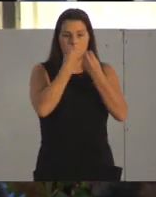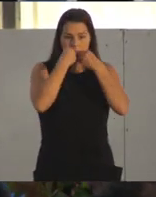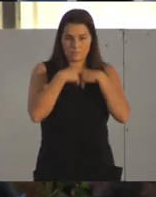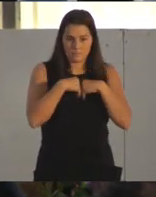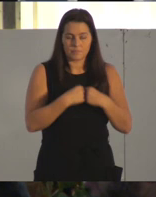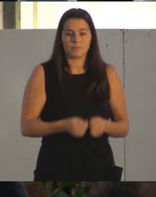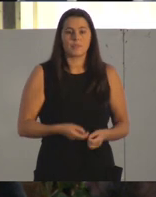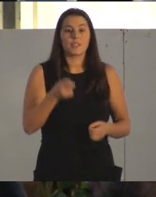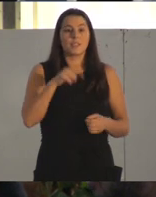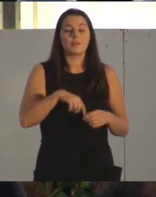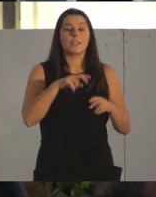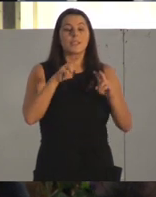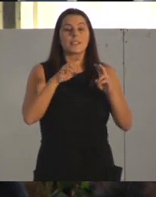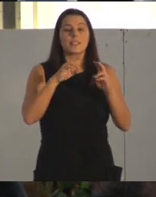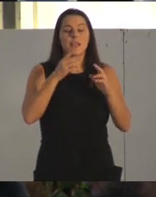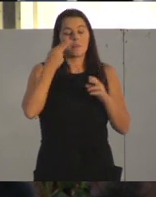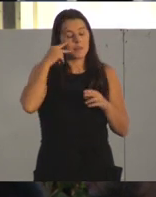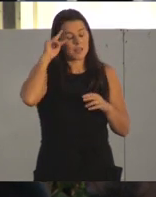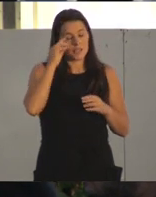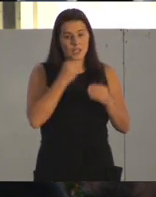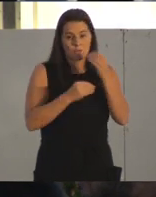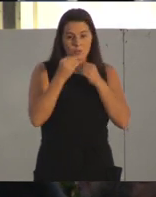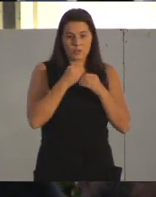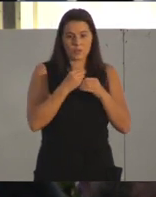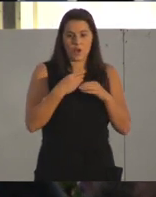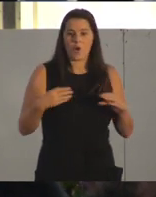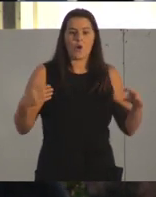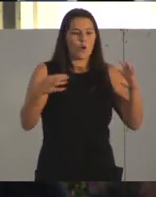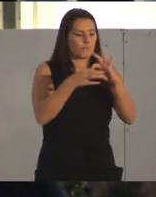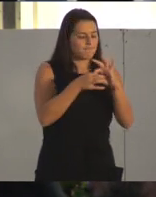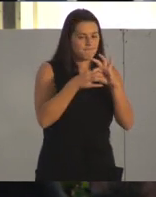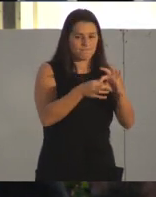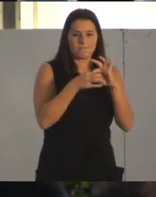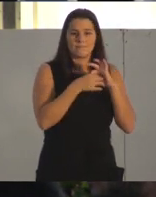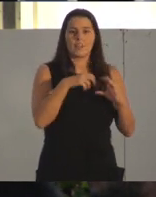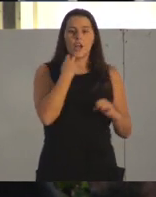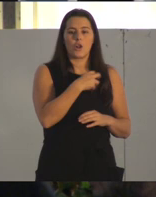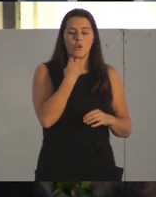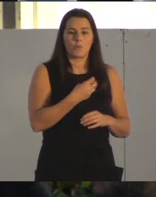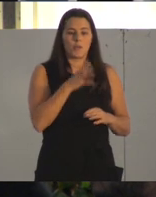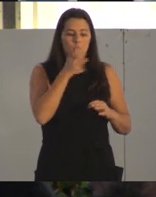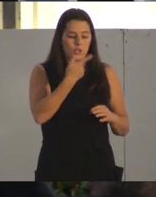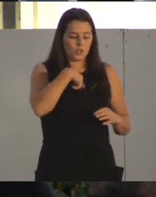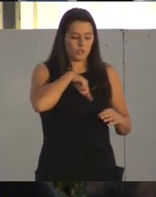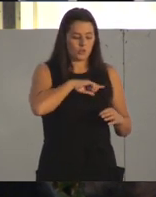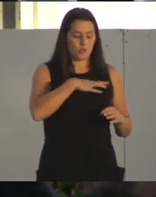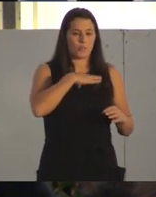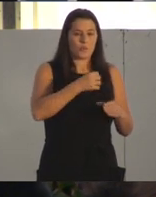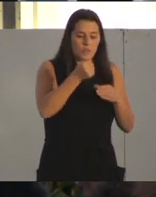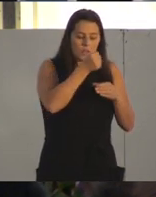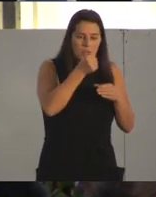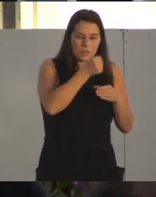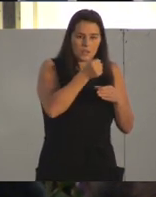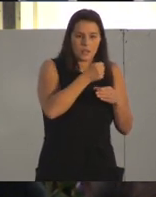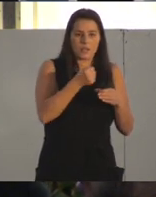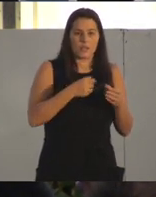porque tienen que ir con nosotras de las manos, con el grupo de logopedas. Nosotras podemos texturizar los platos que conlleven